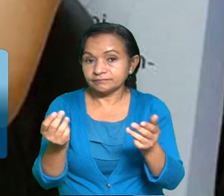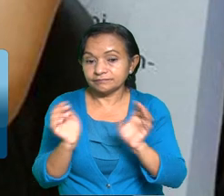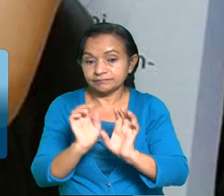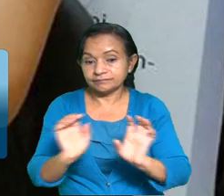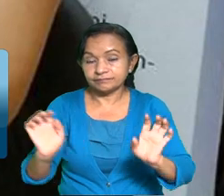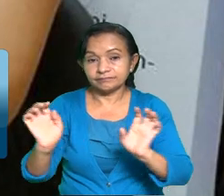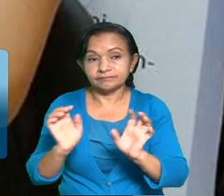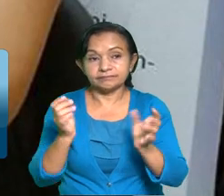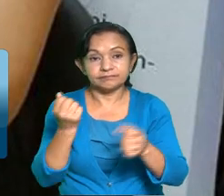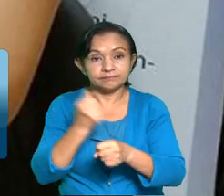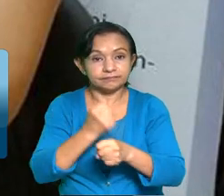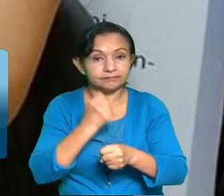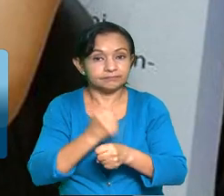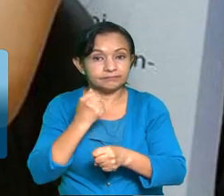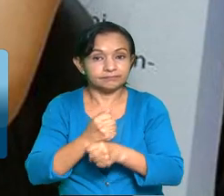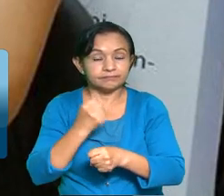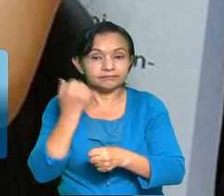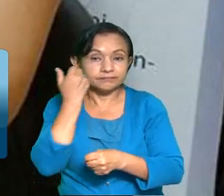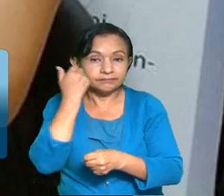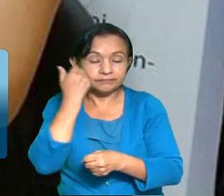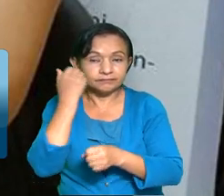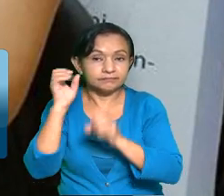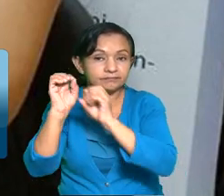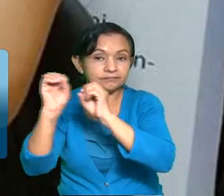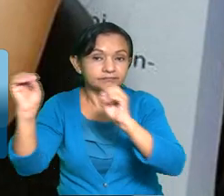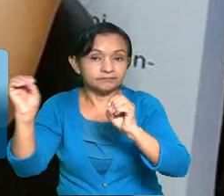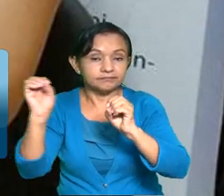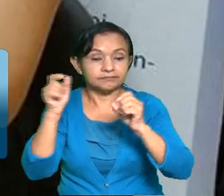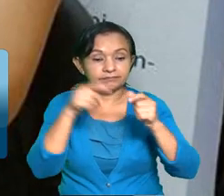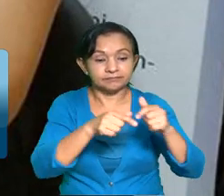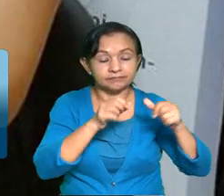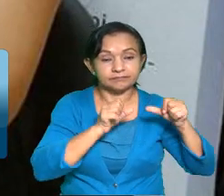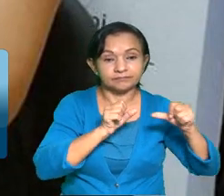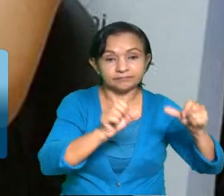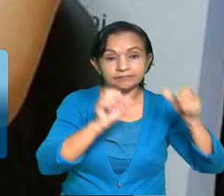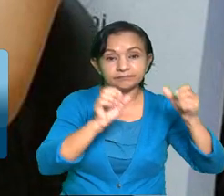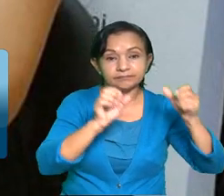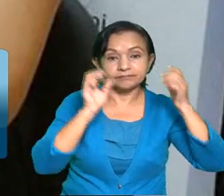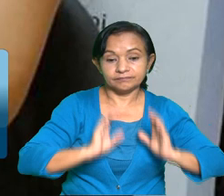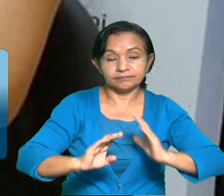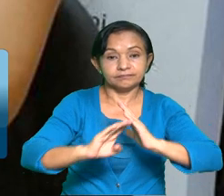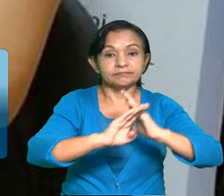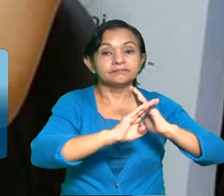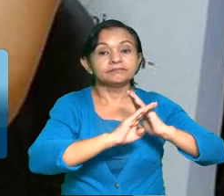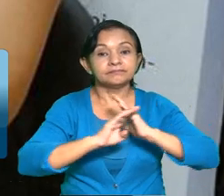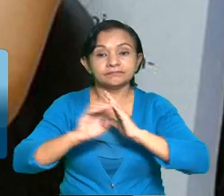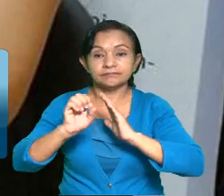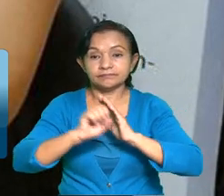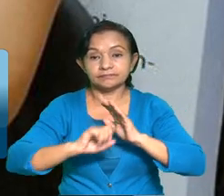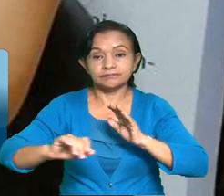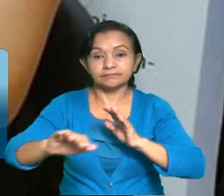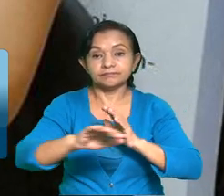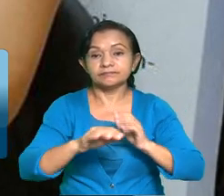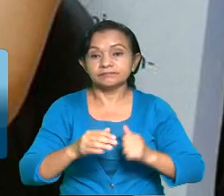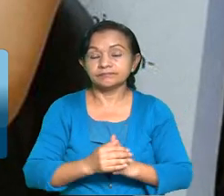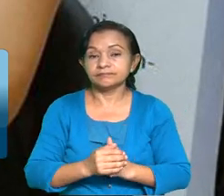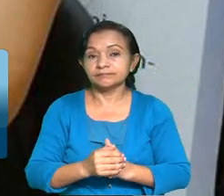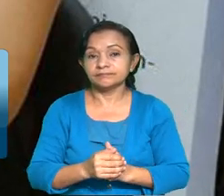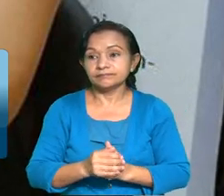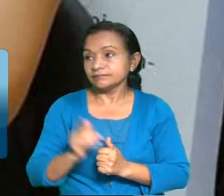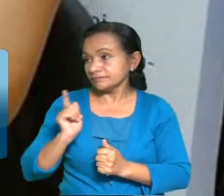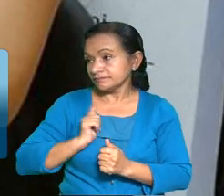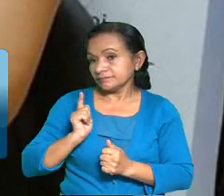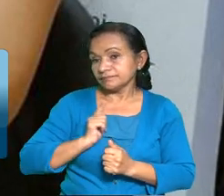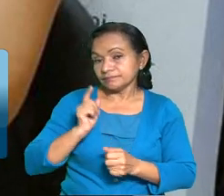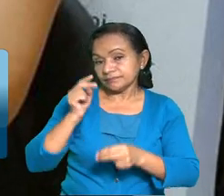a ser productivo. Que se va a enfermar menos. Que se va a enfermar menos, exactamente, y va a ser más productivo para la sociedad. Ya. Aquí tengo